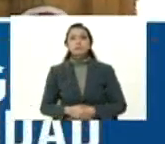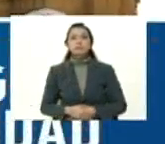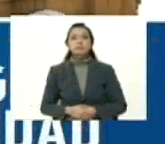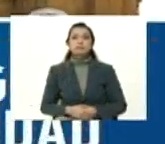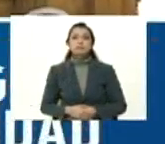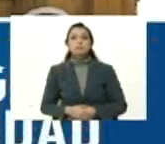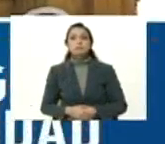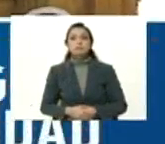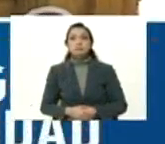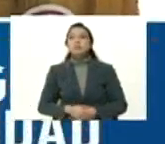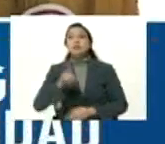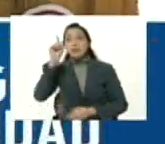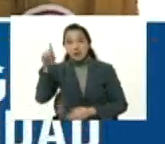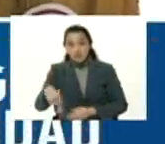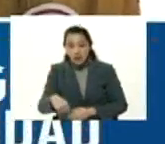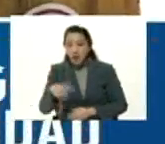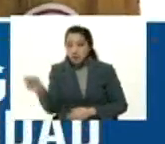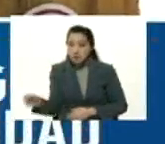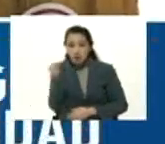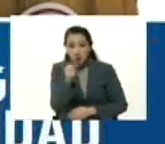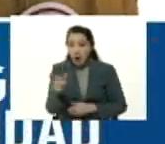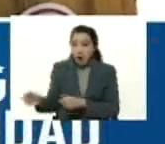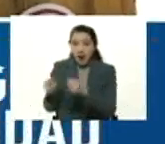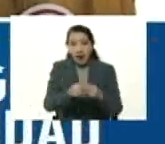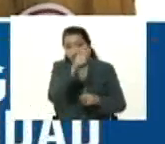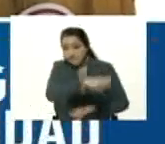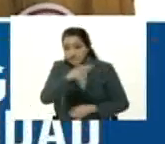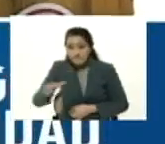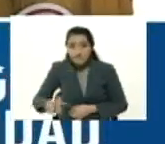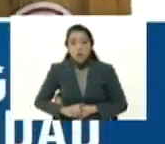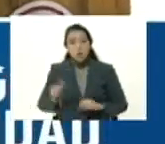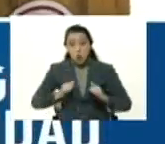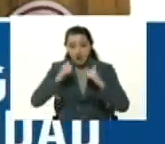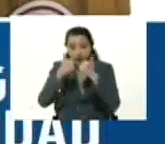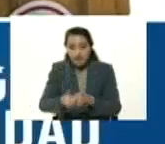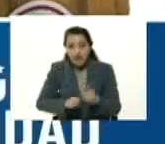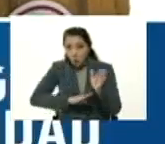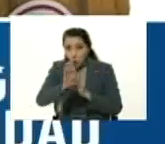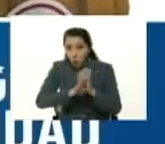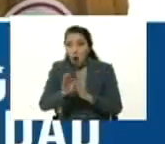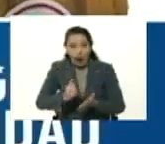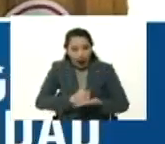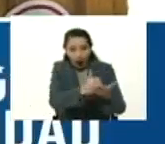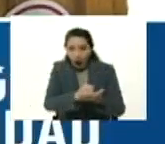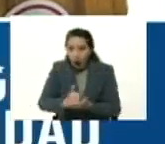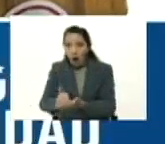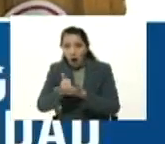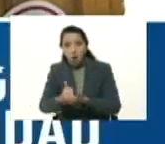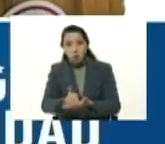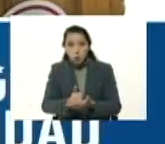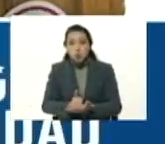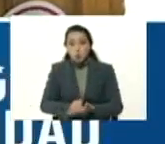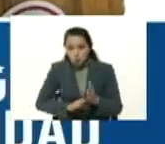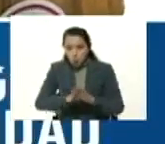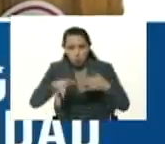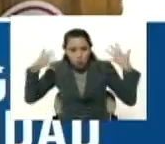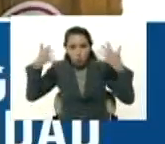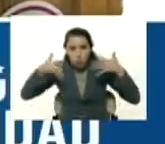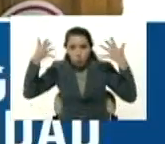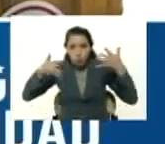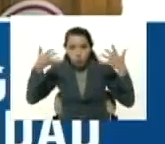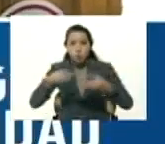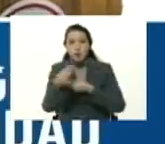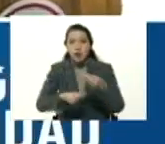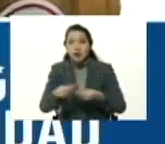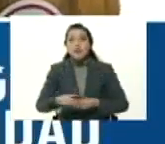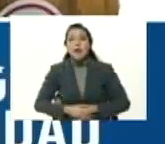Y me consiguen los productores primarios, los ayudan a producir, a incrementar su capacidad y